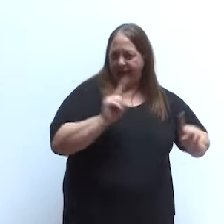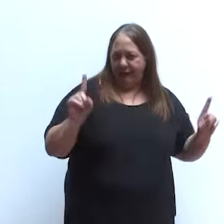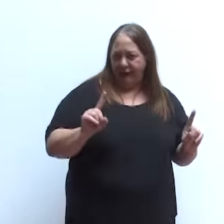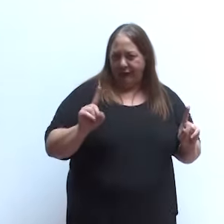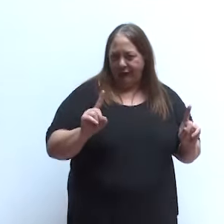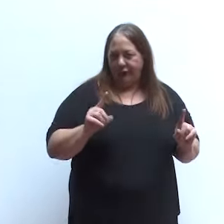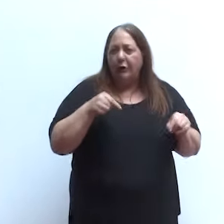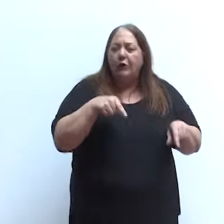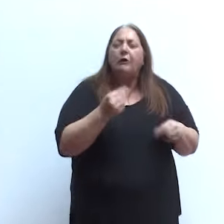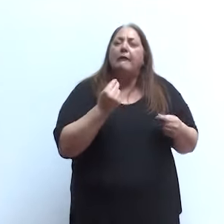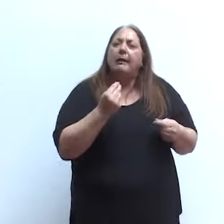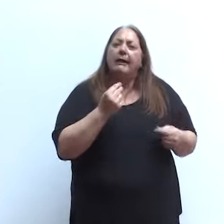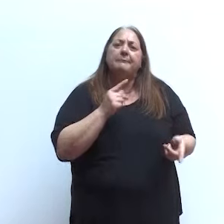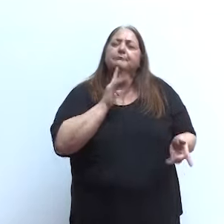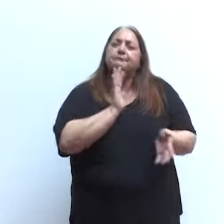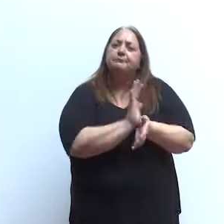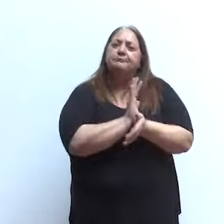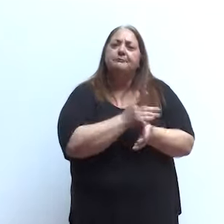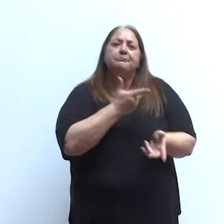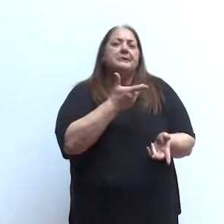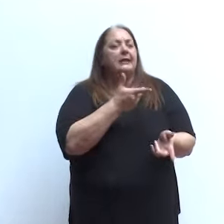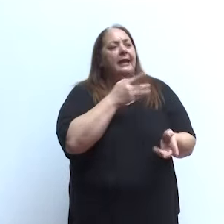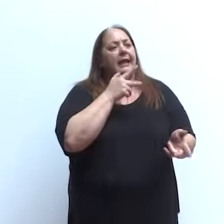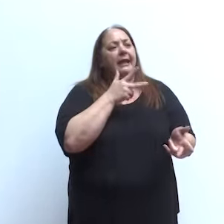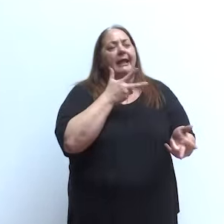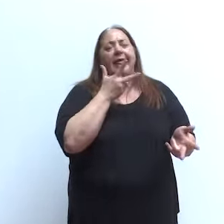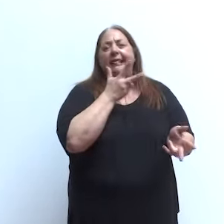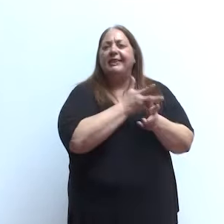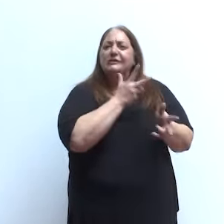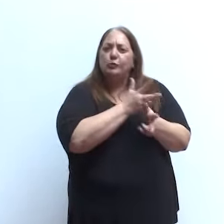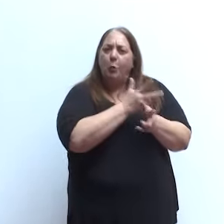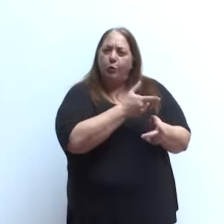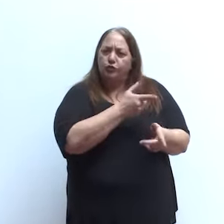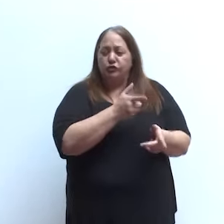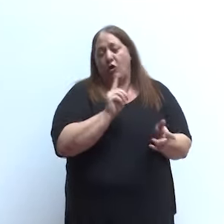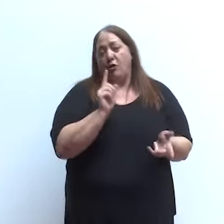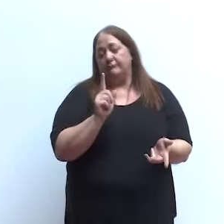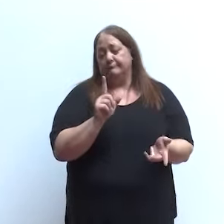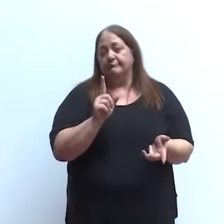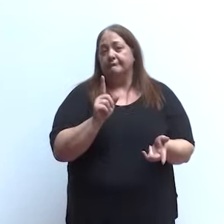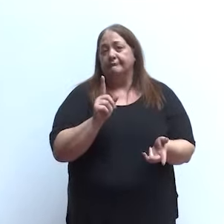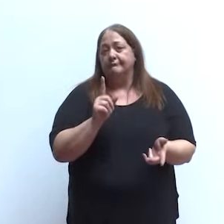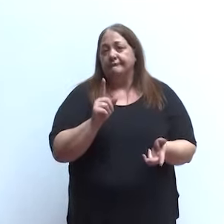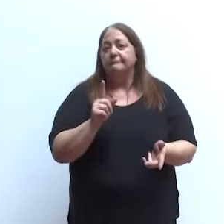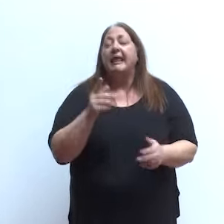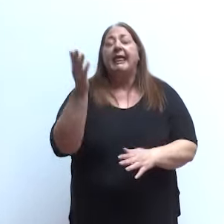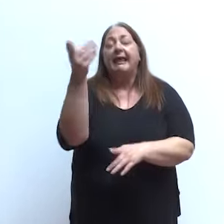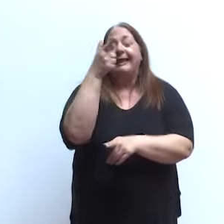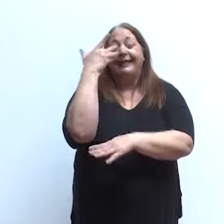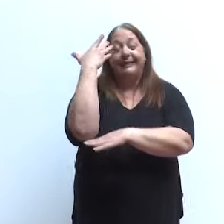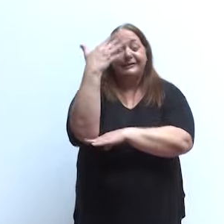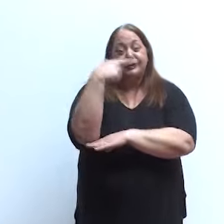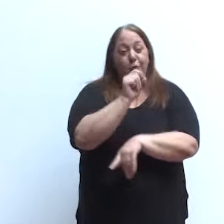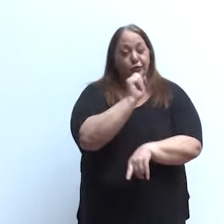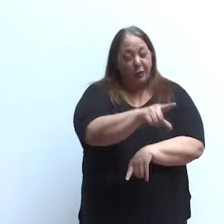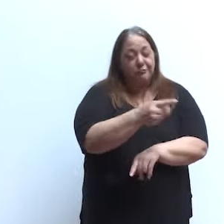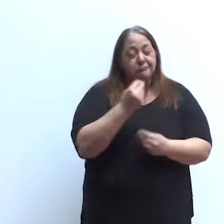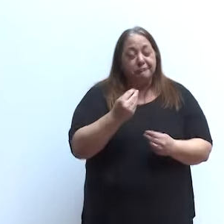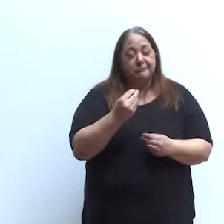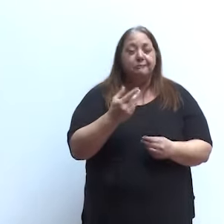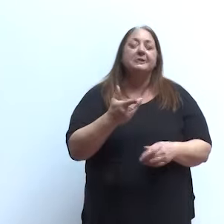neoliberal o con la crítica de los medios empresariales el votante de El votante digamos siempre